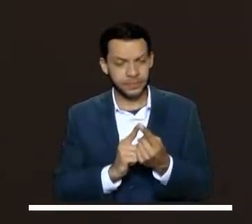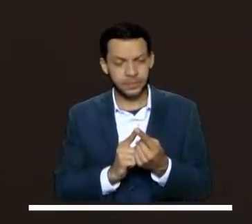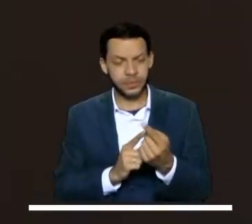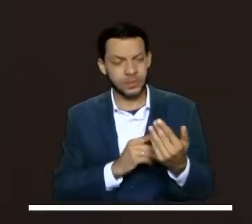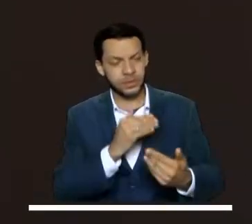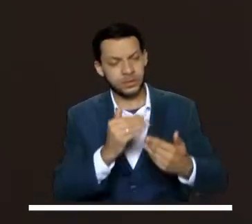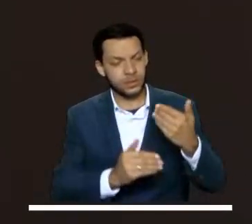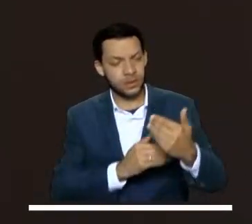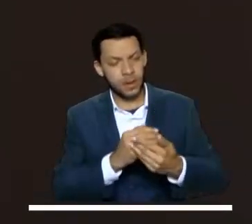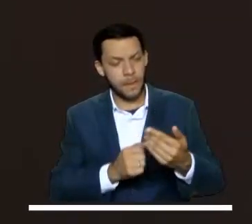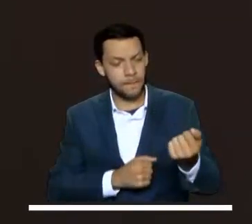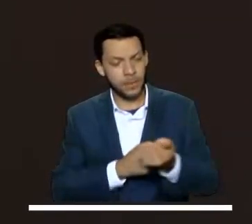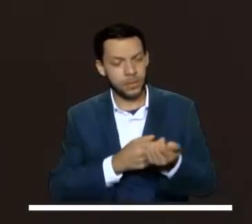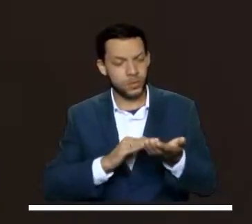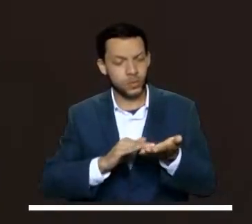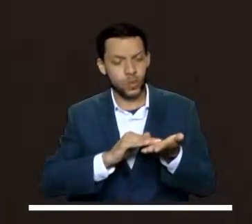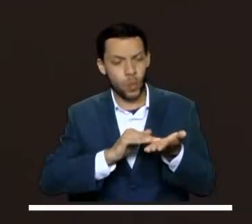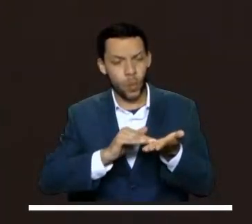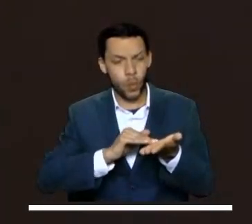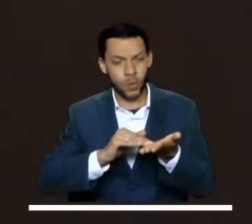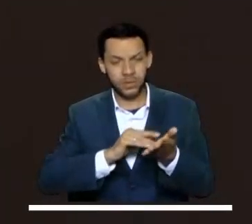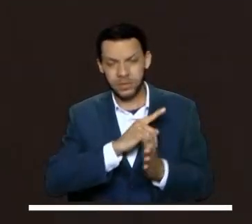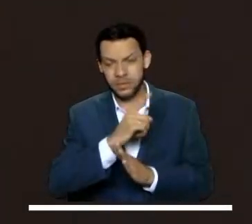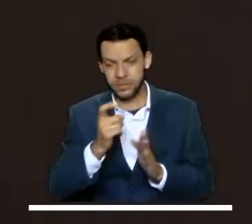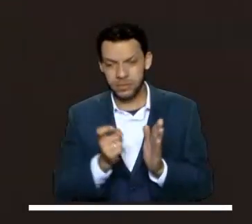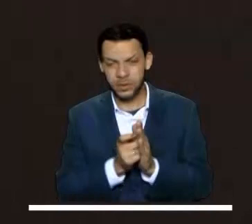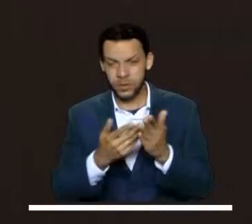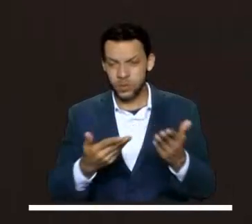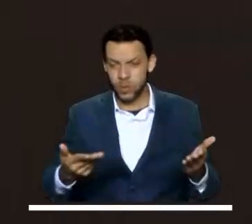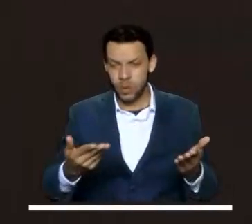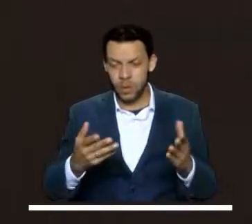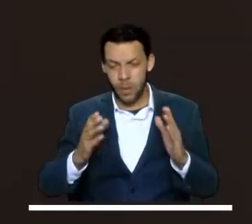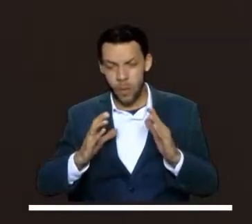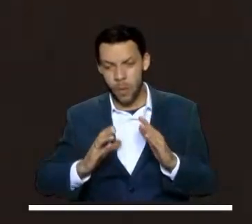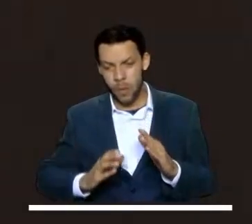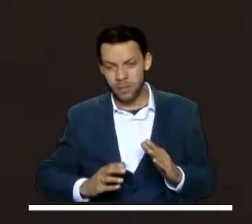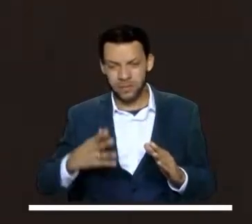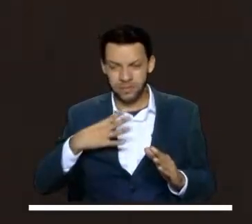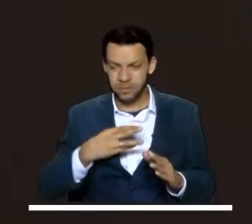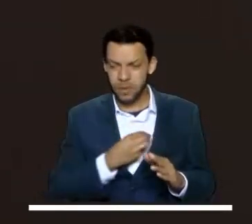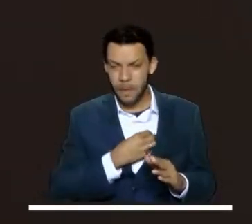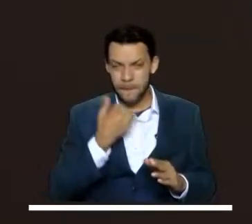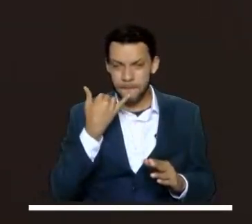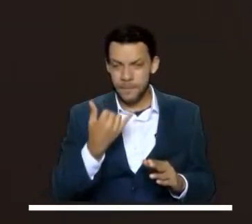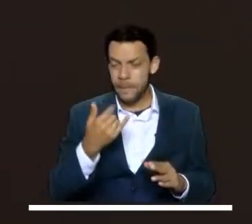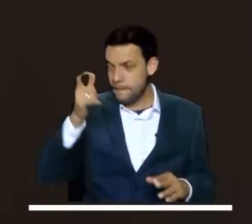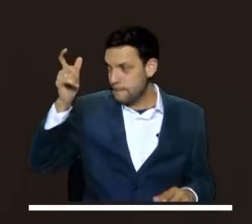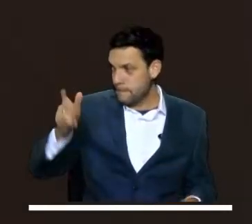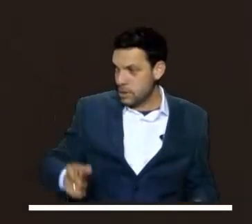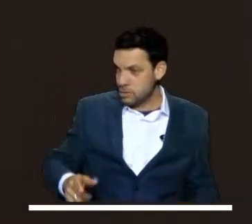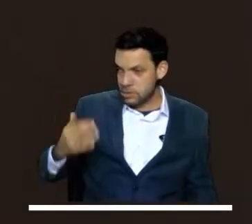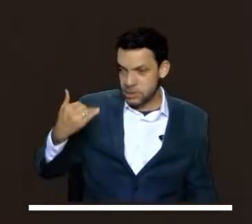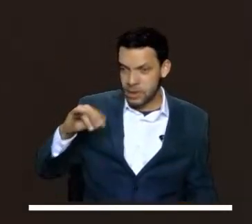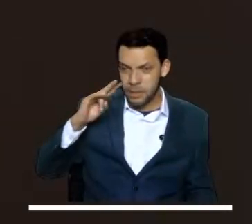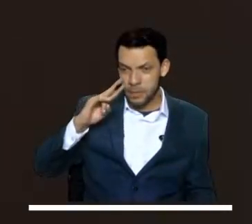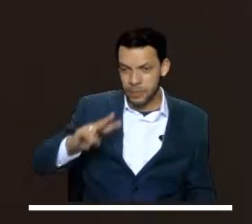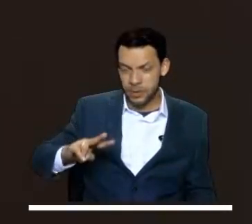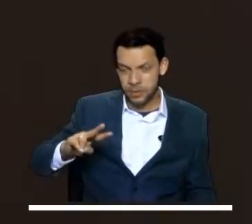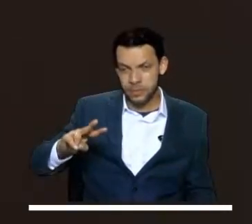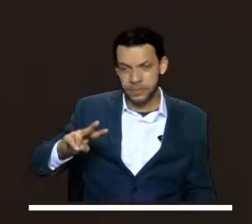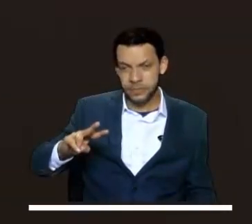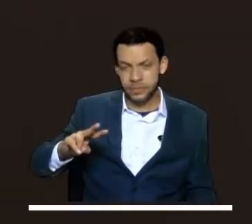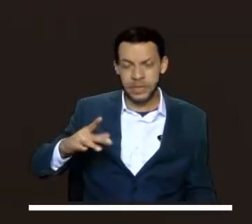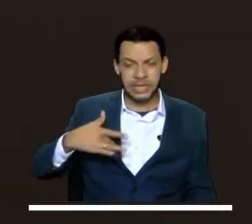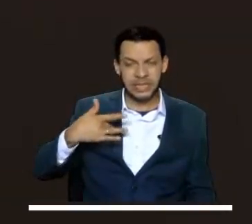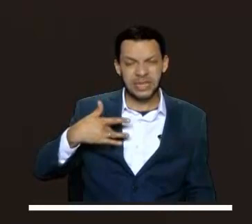progresar a la parte derecha del colon. Continuamos, la paciente se mueve un poco, entonces le vamos a colocar un poquito más de sedación, por